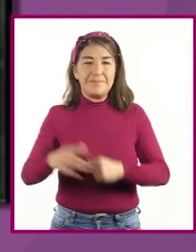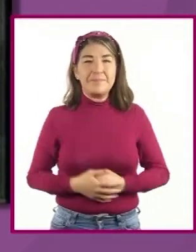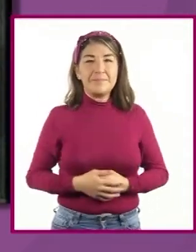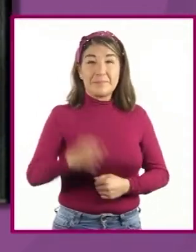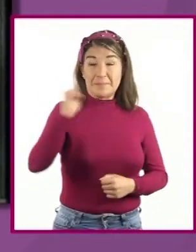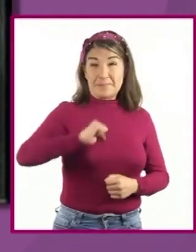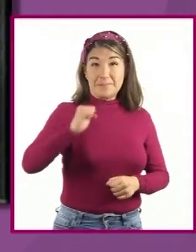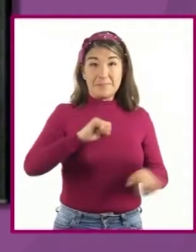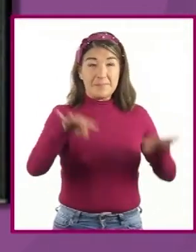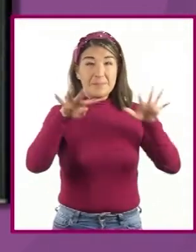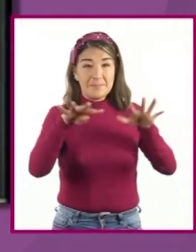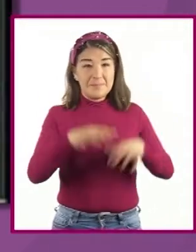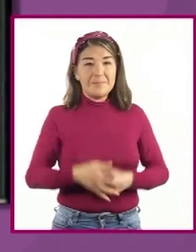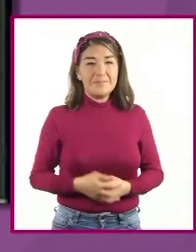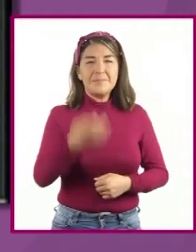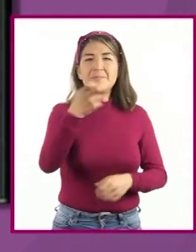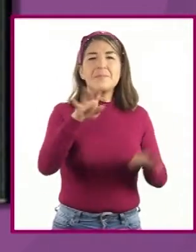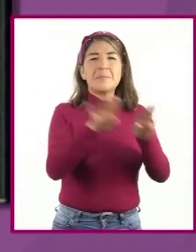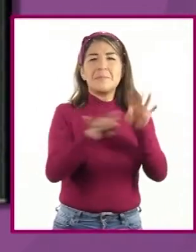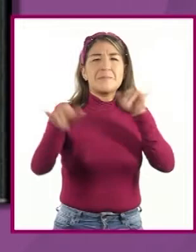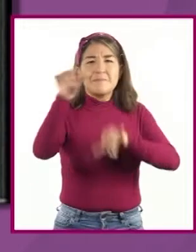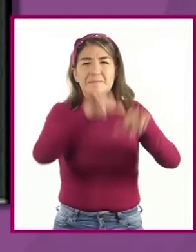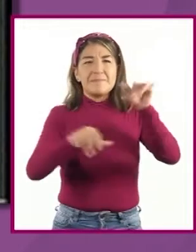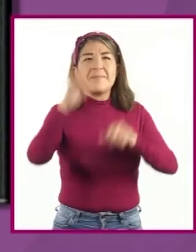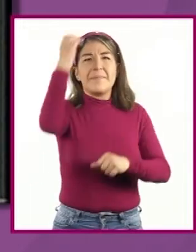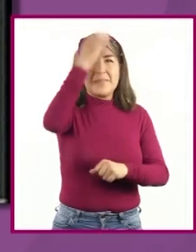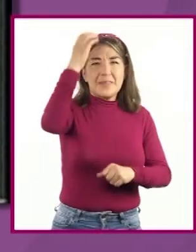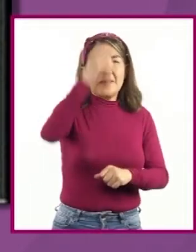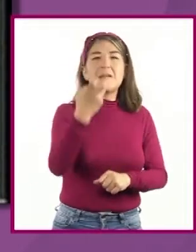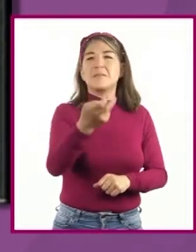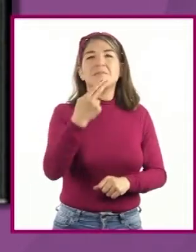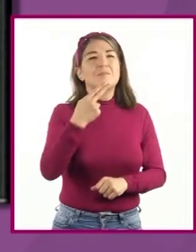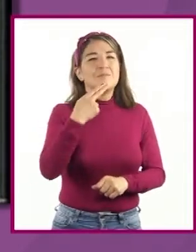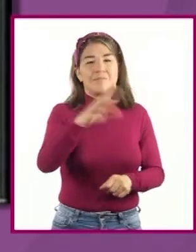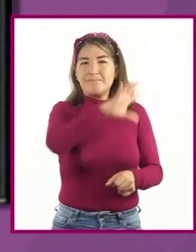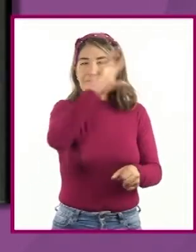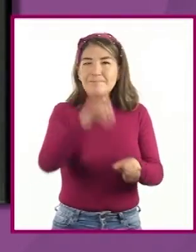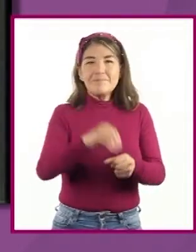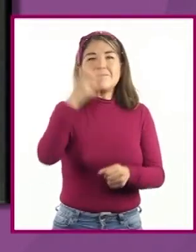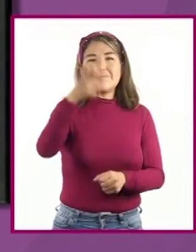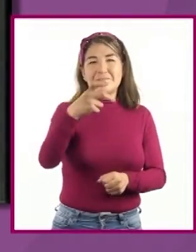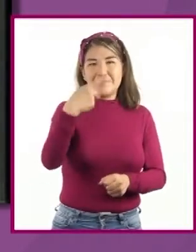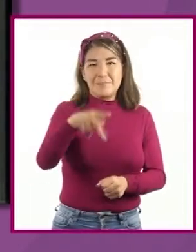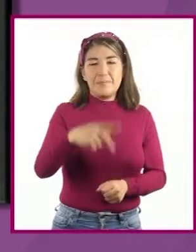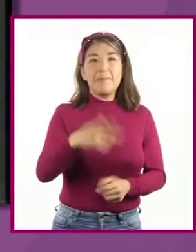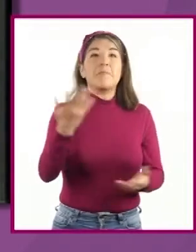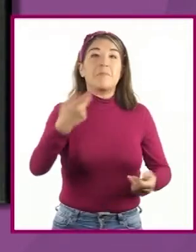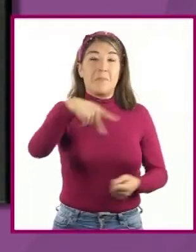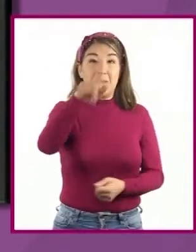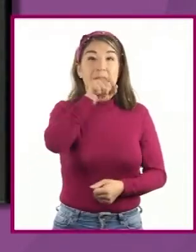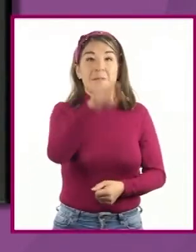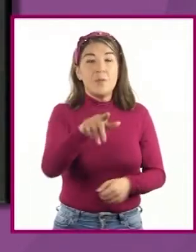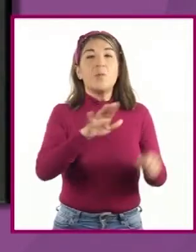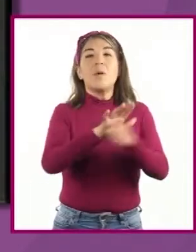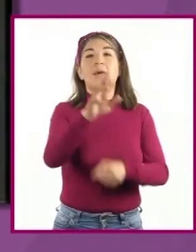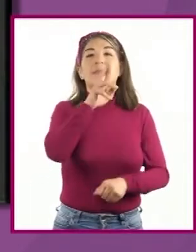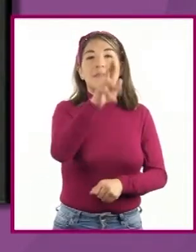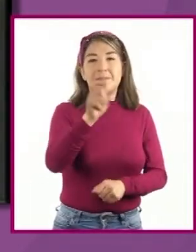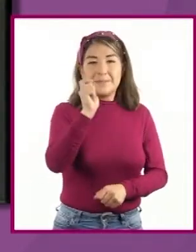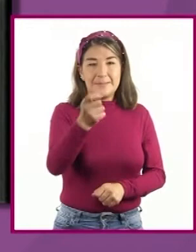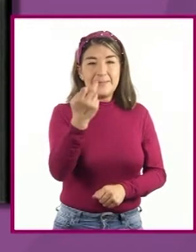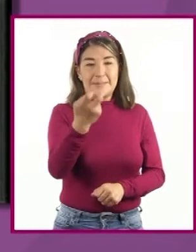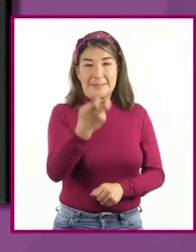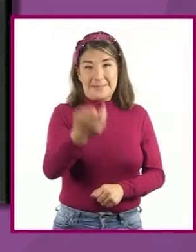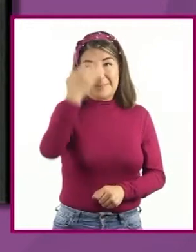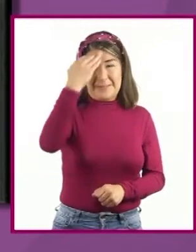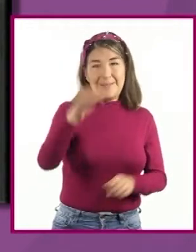siglo XIX, el método científico era de uso común en todas las ramas de la ciencia. Sin embargo, los resultados expresados en